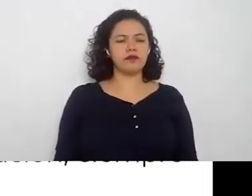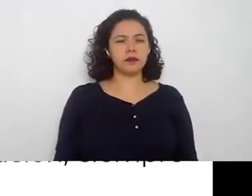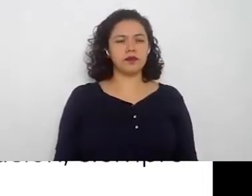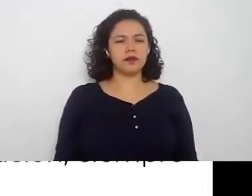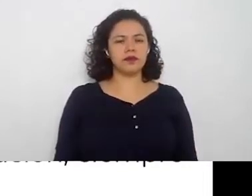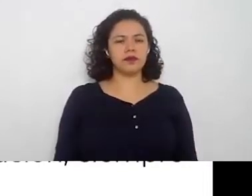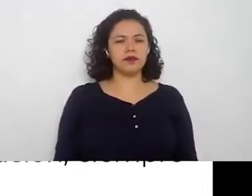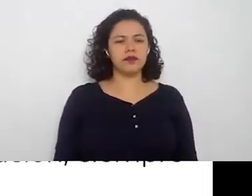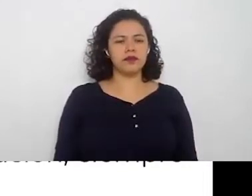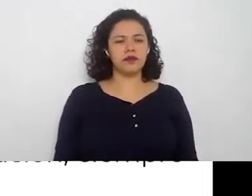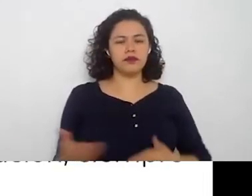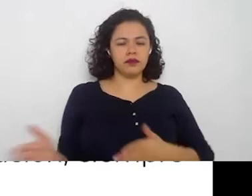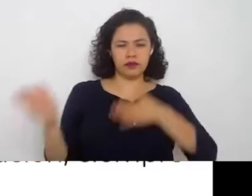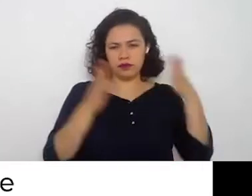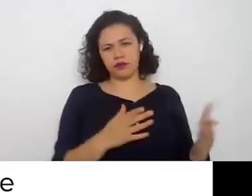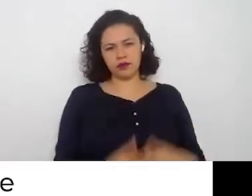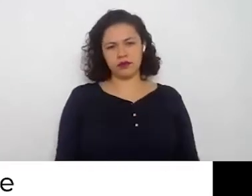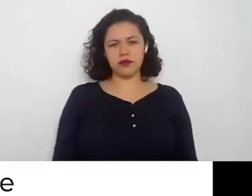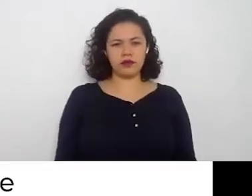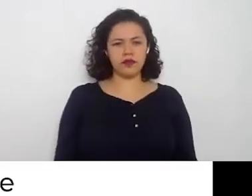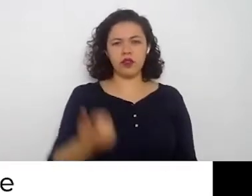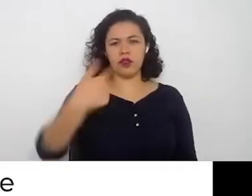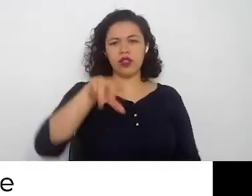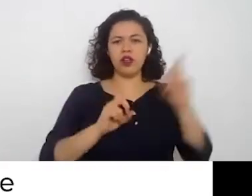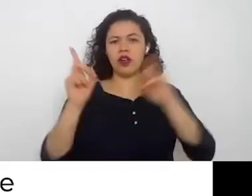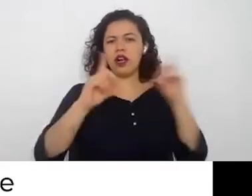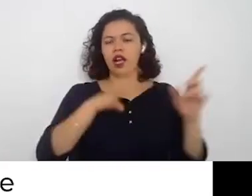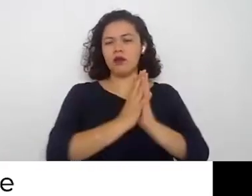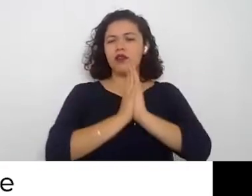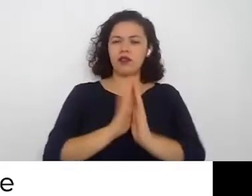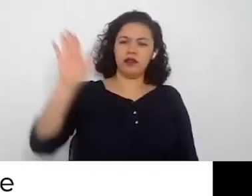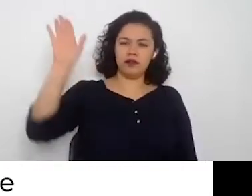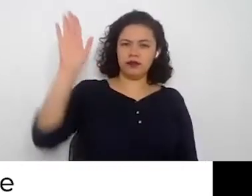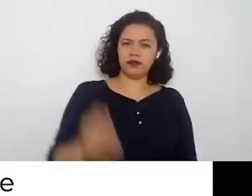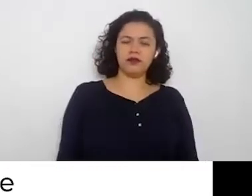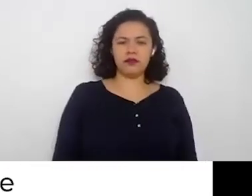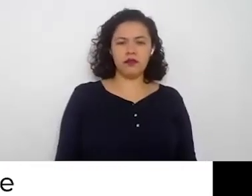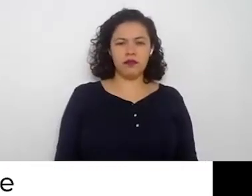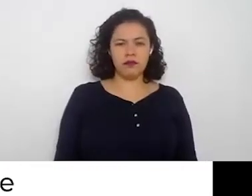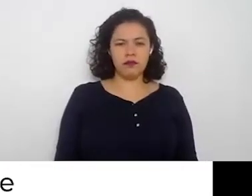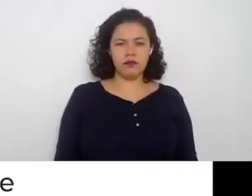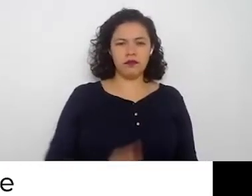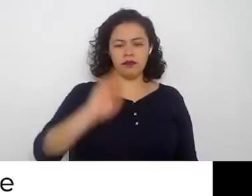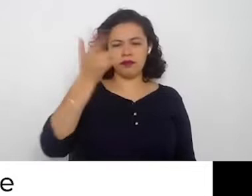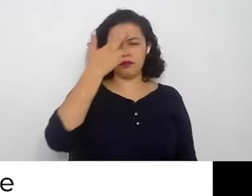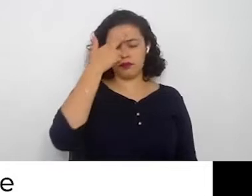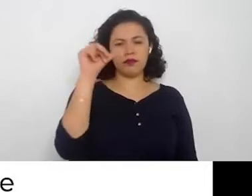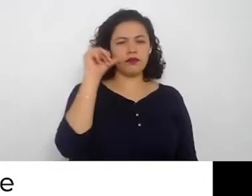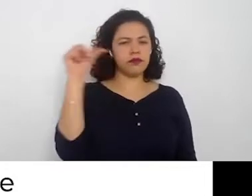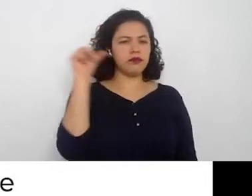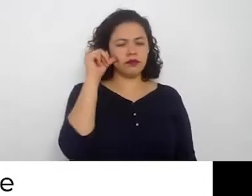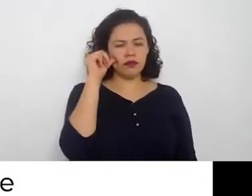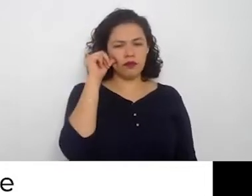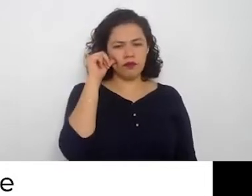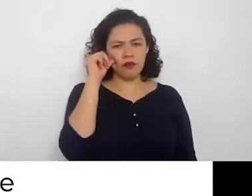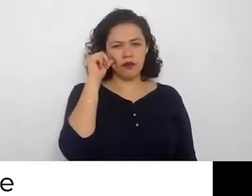Vamos con lo siguiente. En donde tengan dudas, por favor, levantemos la mano. ¿Se acuerdan que ayer hablábamos precisamente de